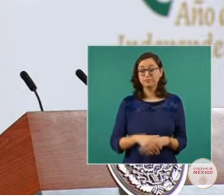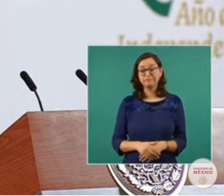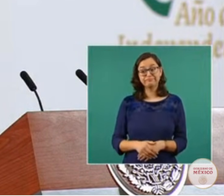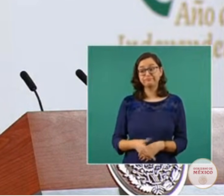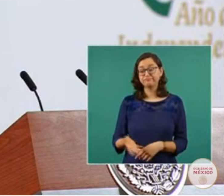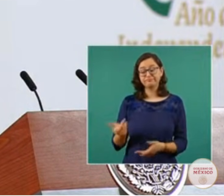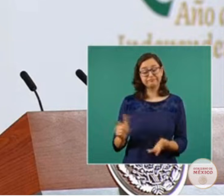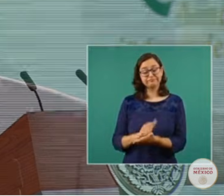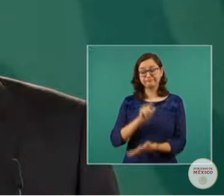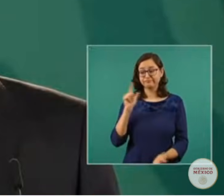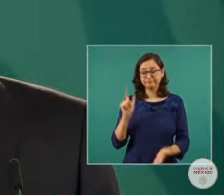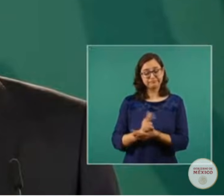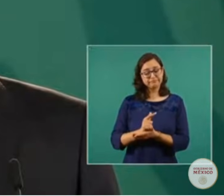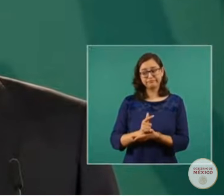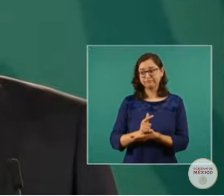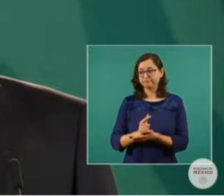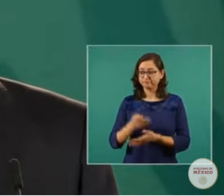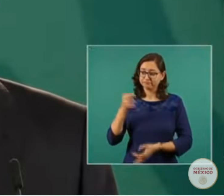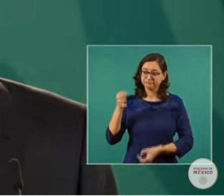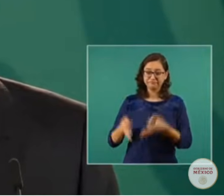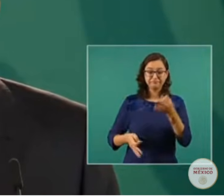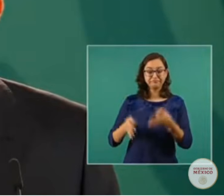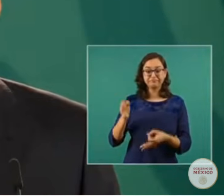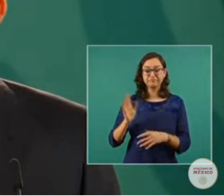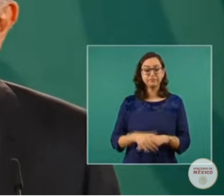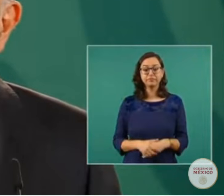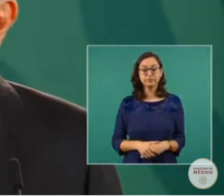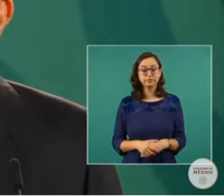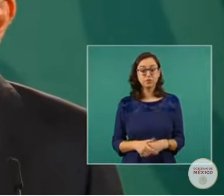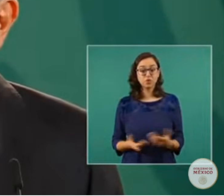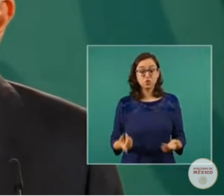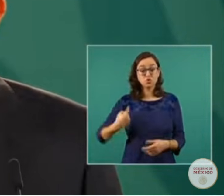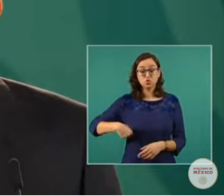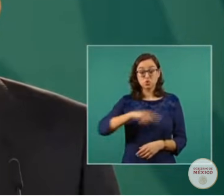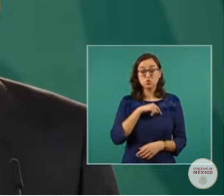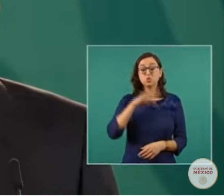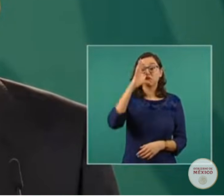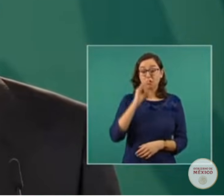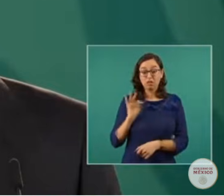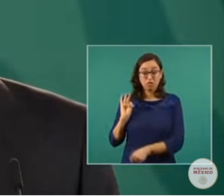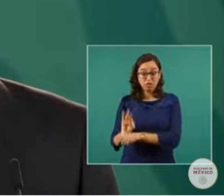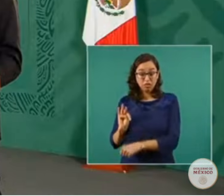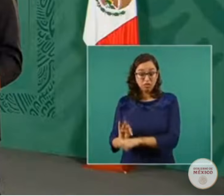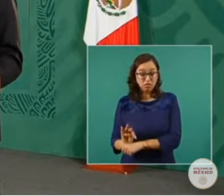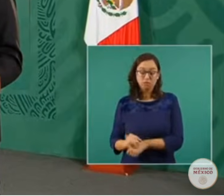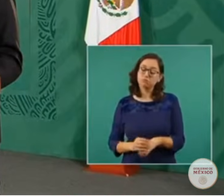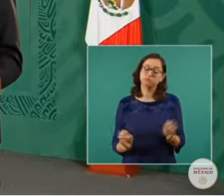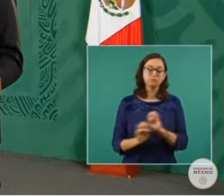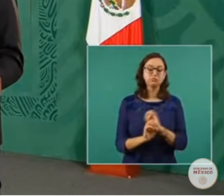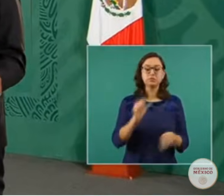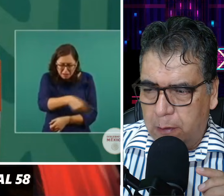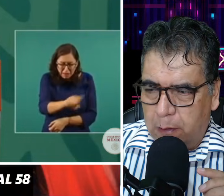sin miramientos. No podemos nosotros fallarle al pueblo. Entonces, eso es lo que puedo